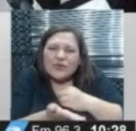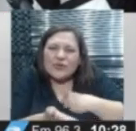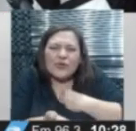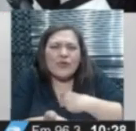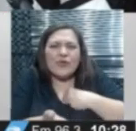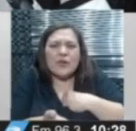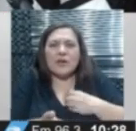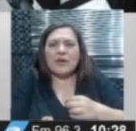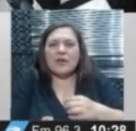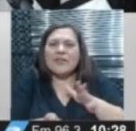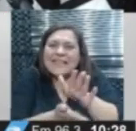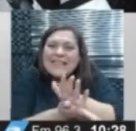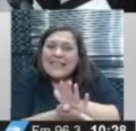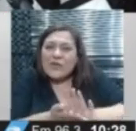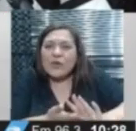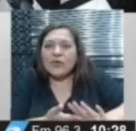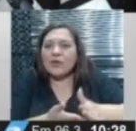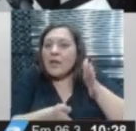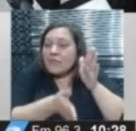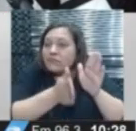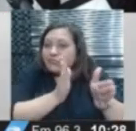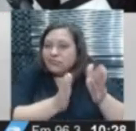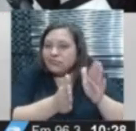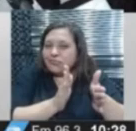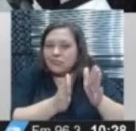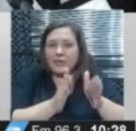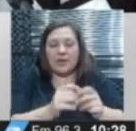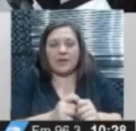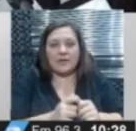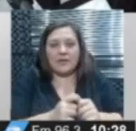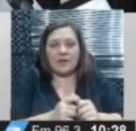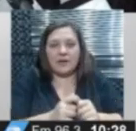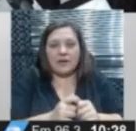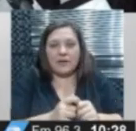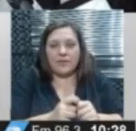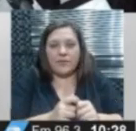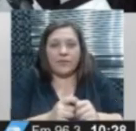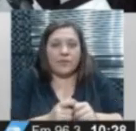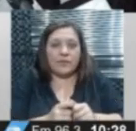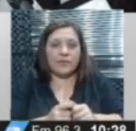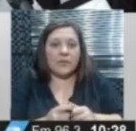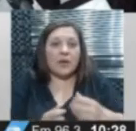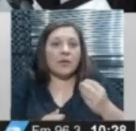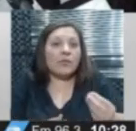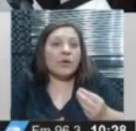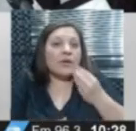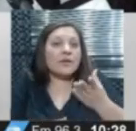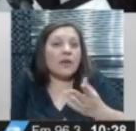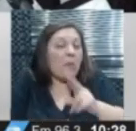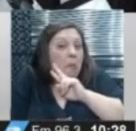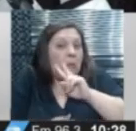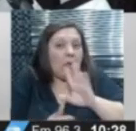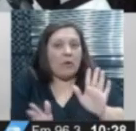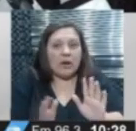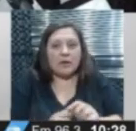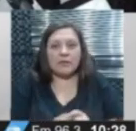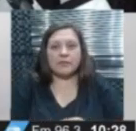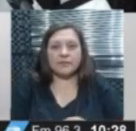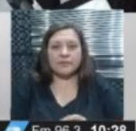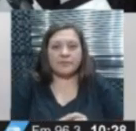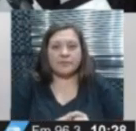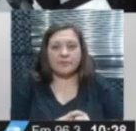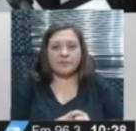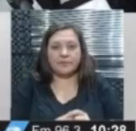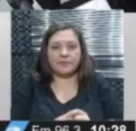eran iguales porque Winnie Mandela Winnie Mandela es nuestro referente su nombre